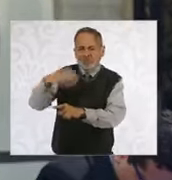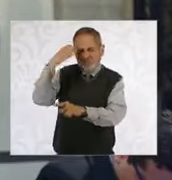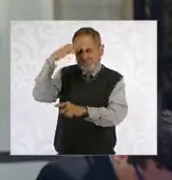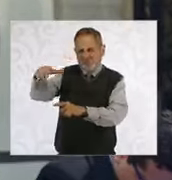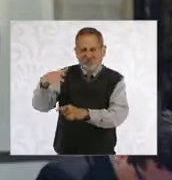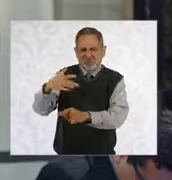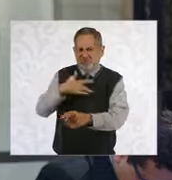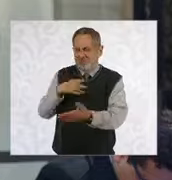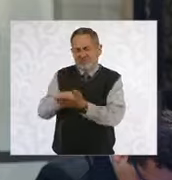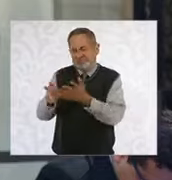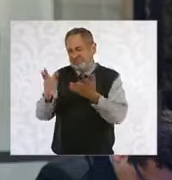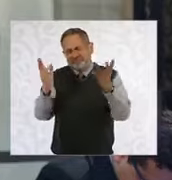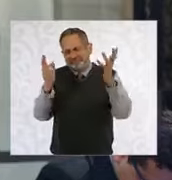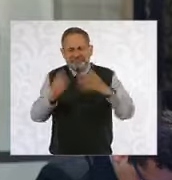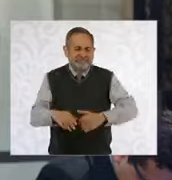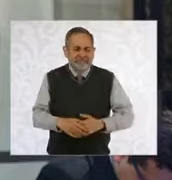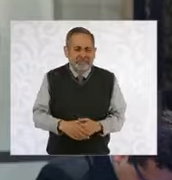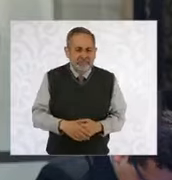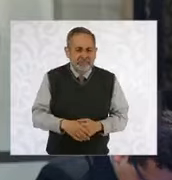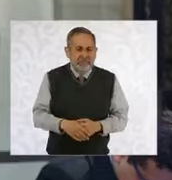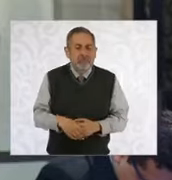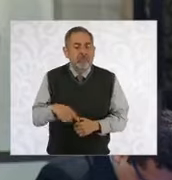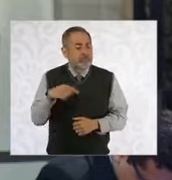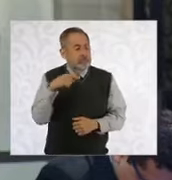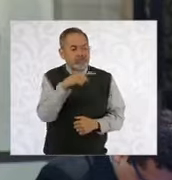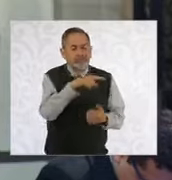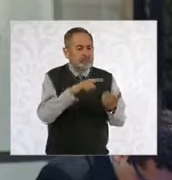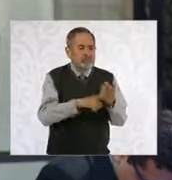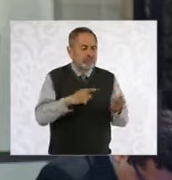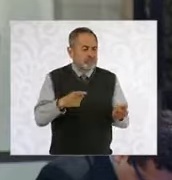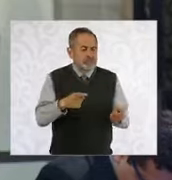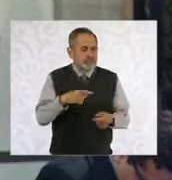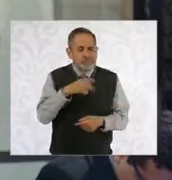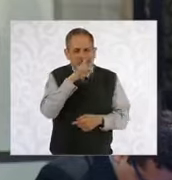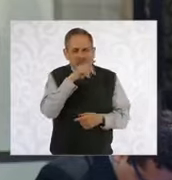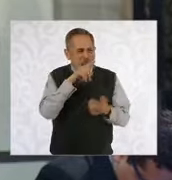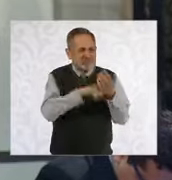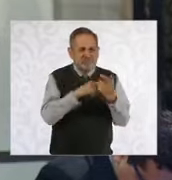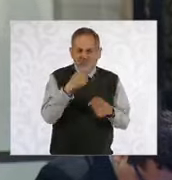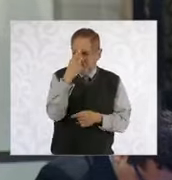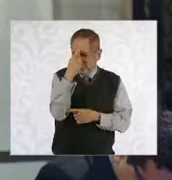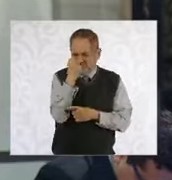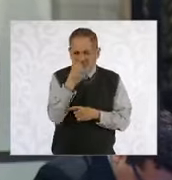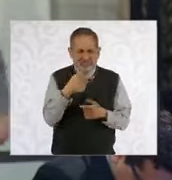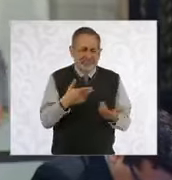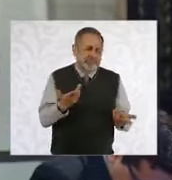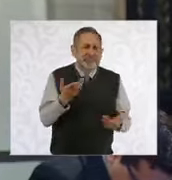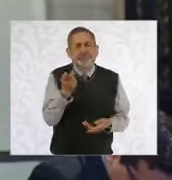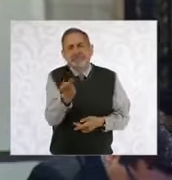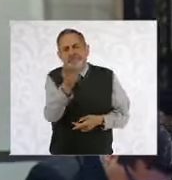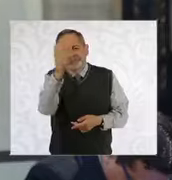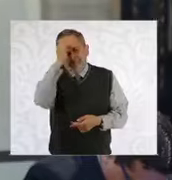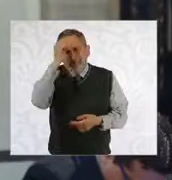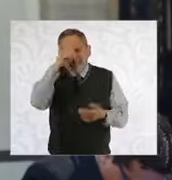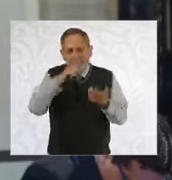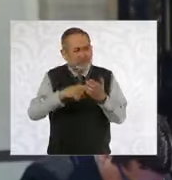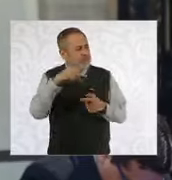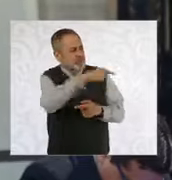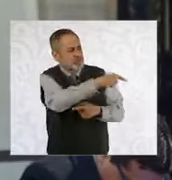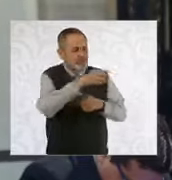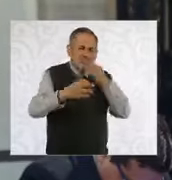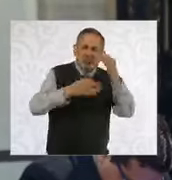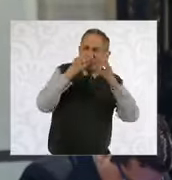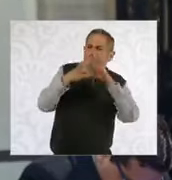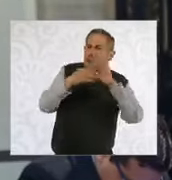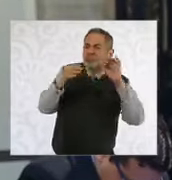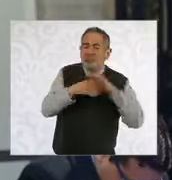de la barbarie. Un discurso muy preocupante por su radicalidad. ¿Qué opina de esos discursos que ya